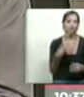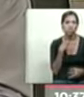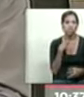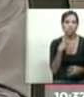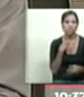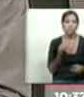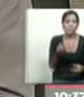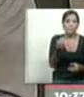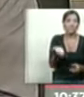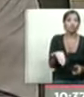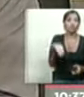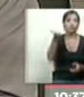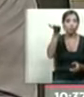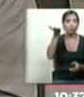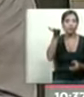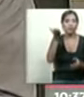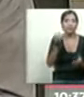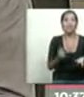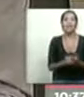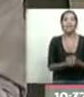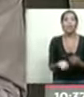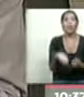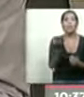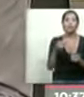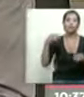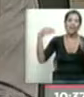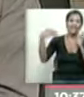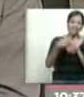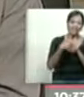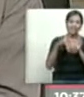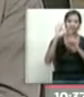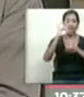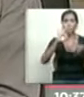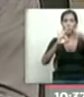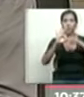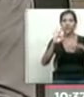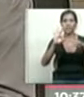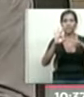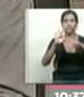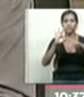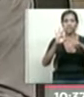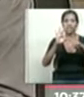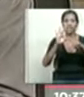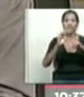precios, el aumento o el ataque a la moneda, el contrabando de extracción,